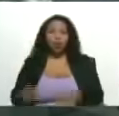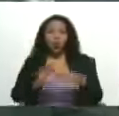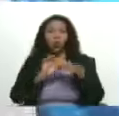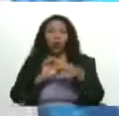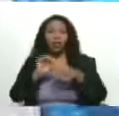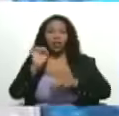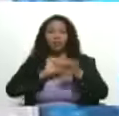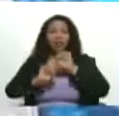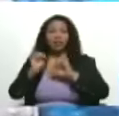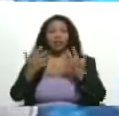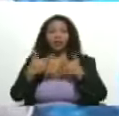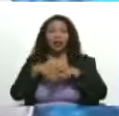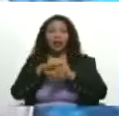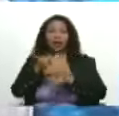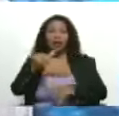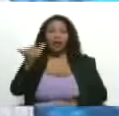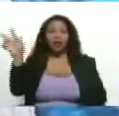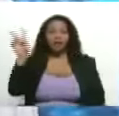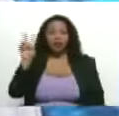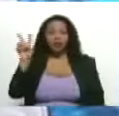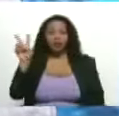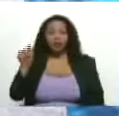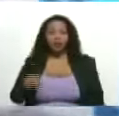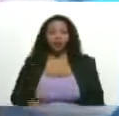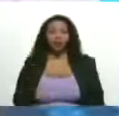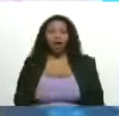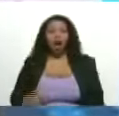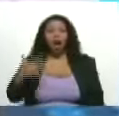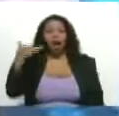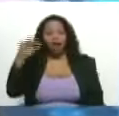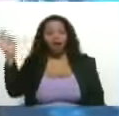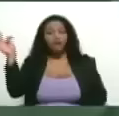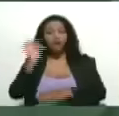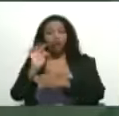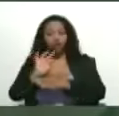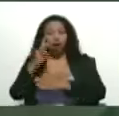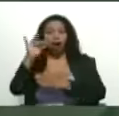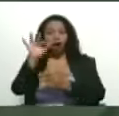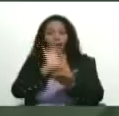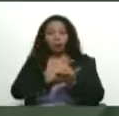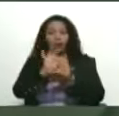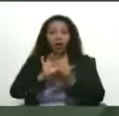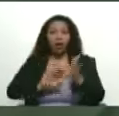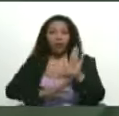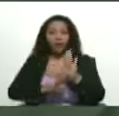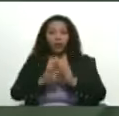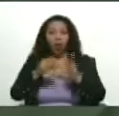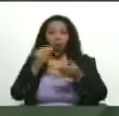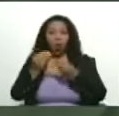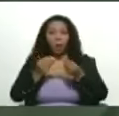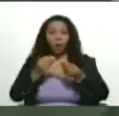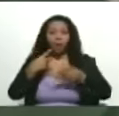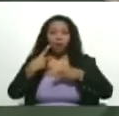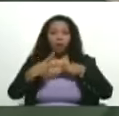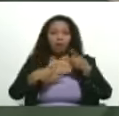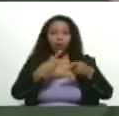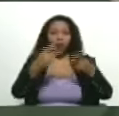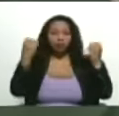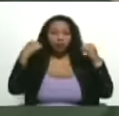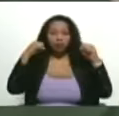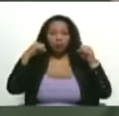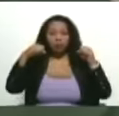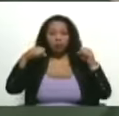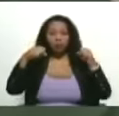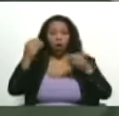en el país, funcionan, tienen su estrategia de desarrollo, sus procesos de entrenamiento,